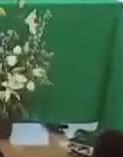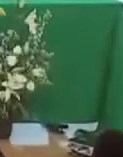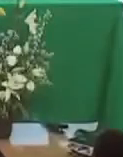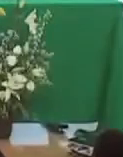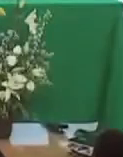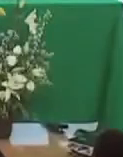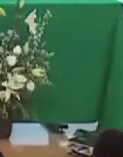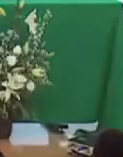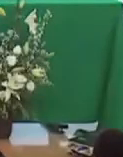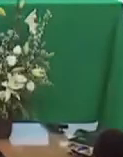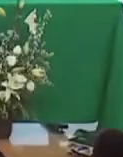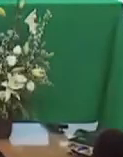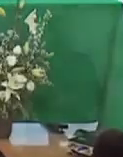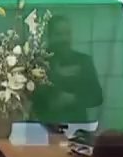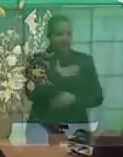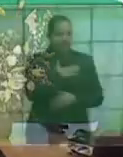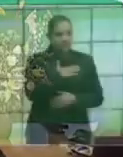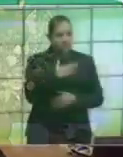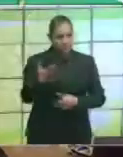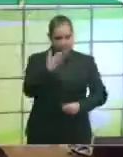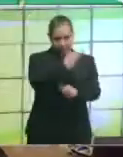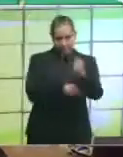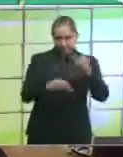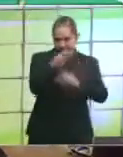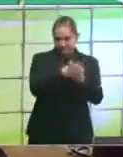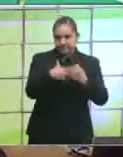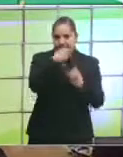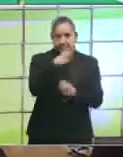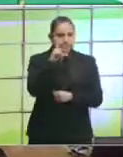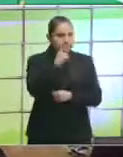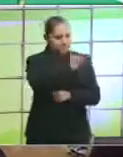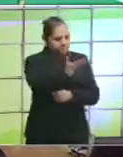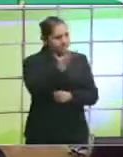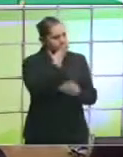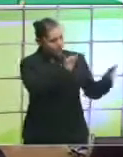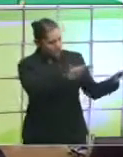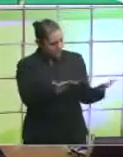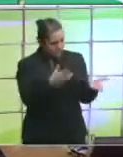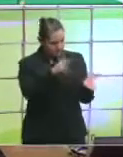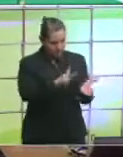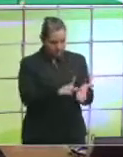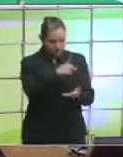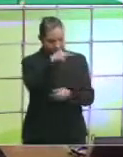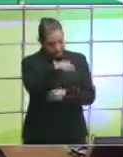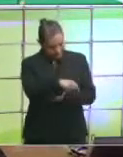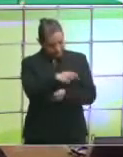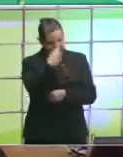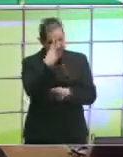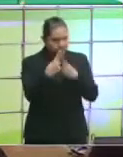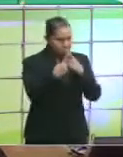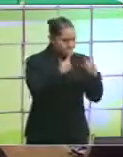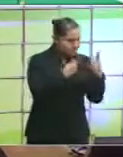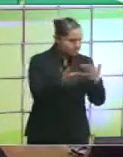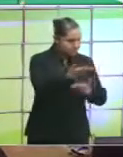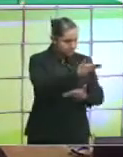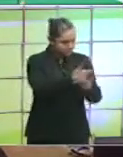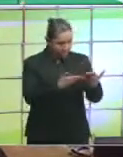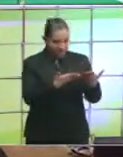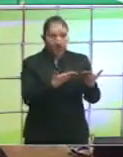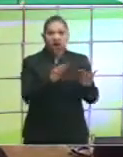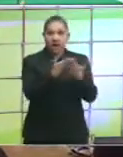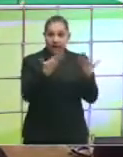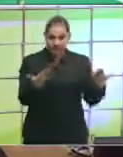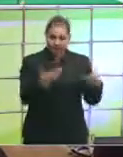muy buenas tardes tengan todas y todos ustedes les damos la más cordial bienvenida una vez más y vamos ahora sin más preámbulo a la